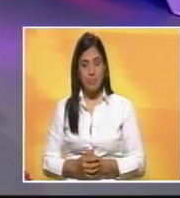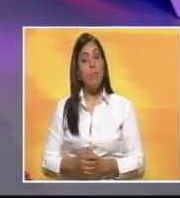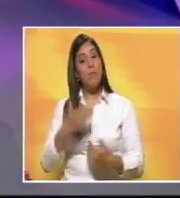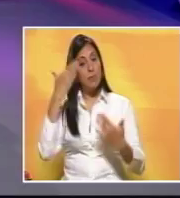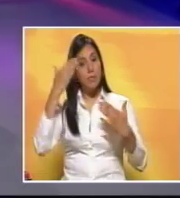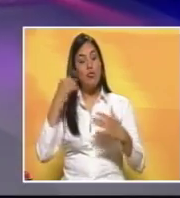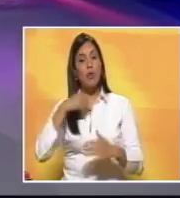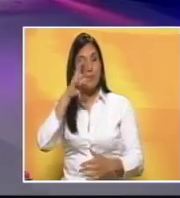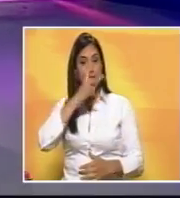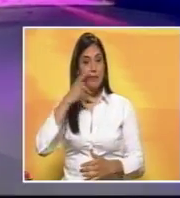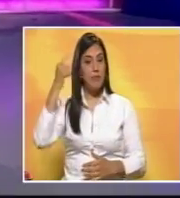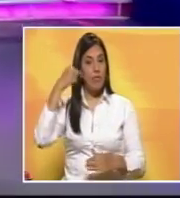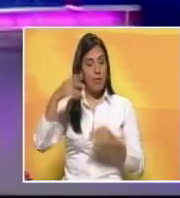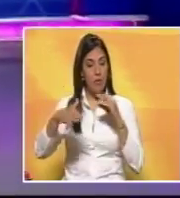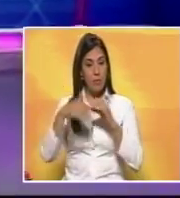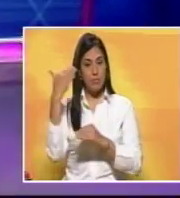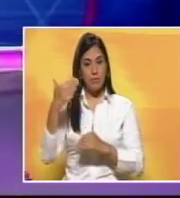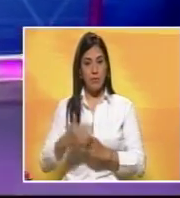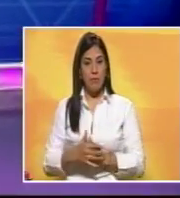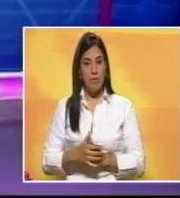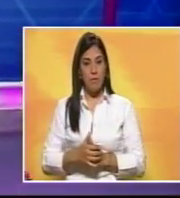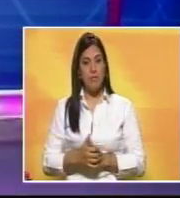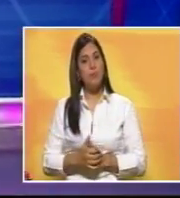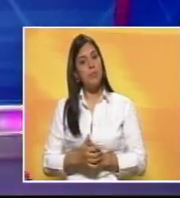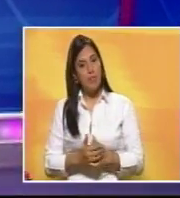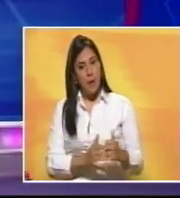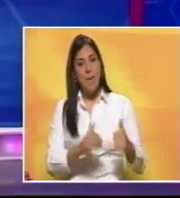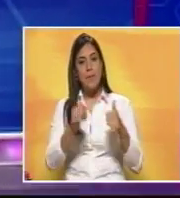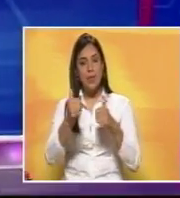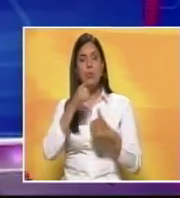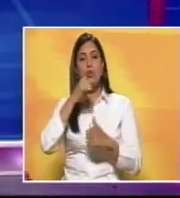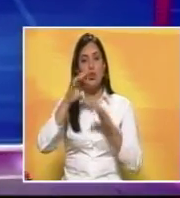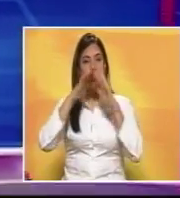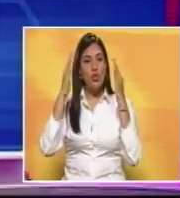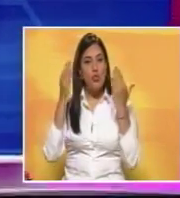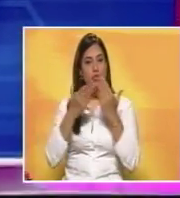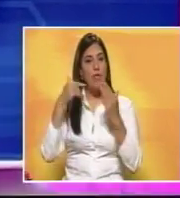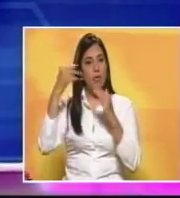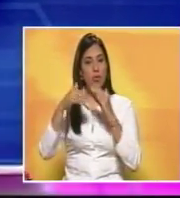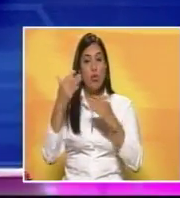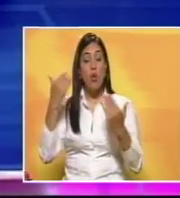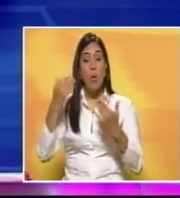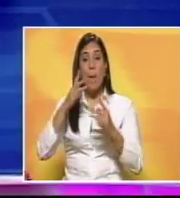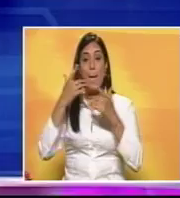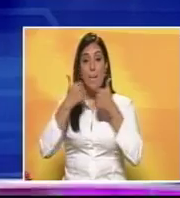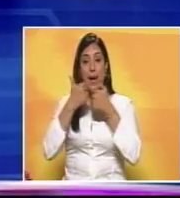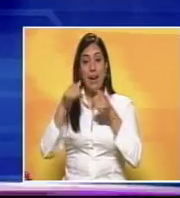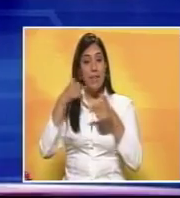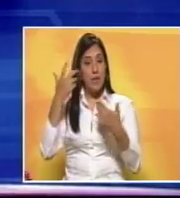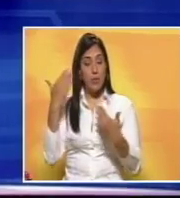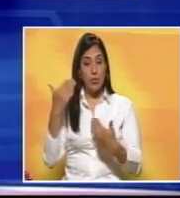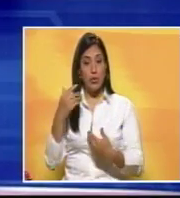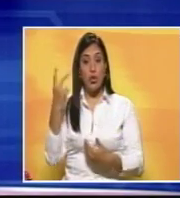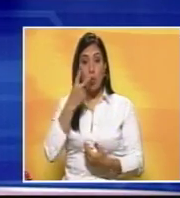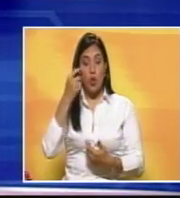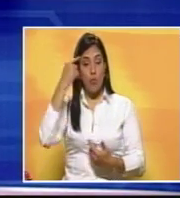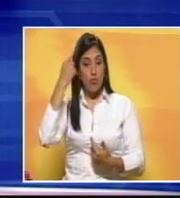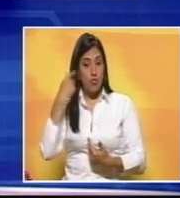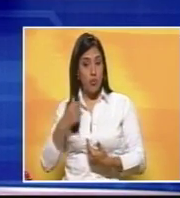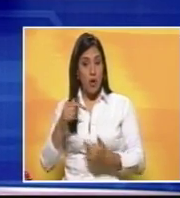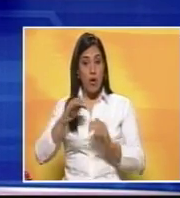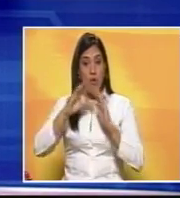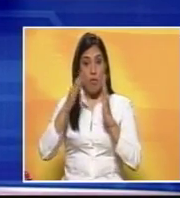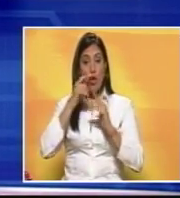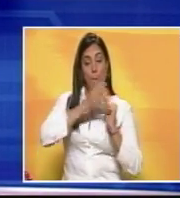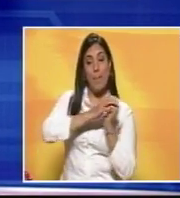Hola, ¿qué tal amigos? Soy Carelis Cuadros y esto es Estrenos y Estrellas. Iniciamos las noticias del mundo del espectáculo con una de las parejas del momento. Ellos son Jennifer López